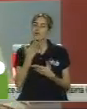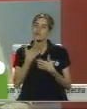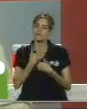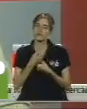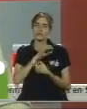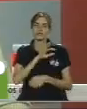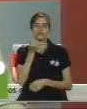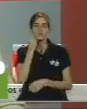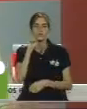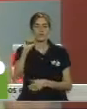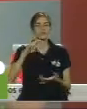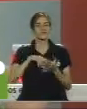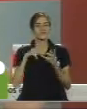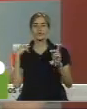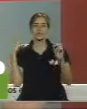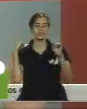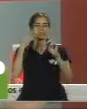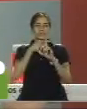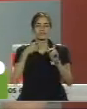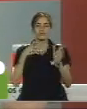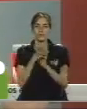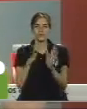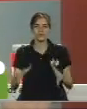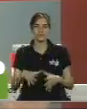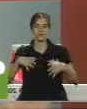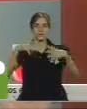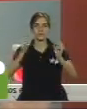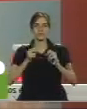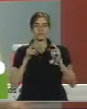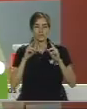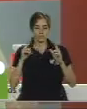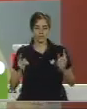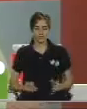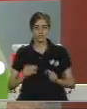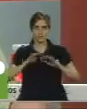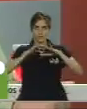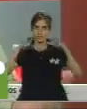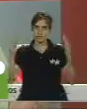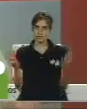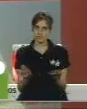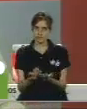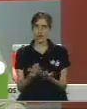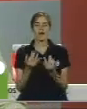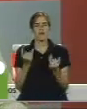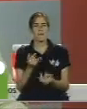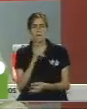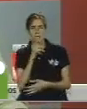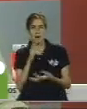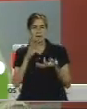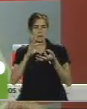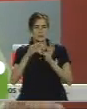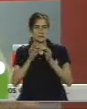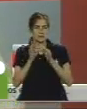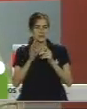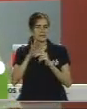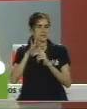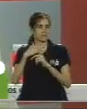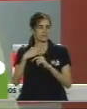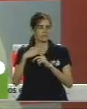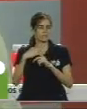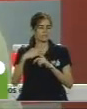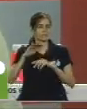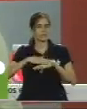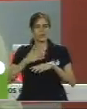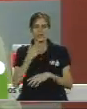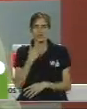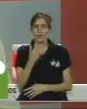no solamente para Venezuela, sino para la salvación del mundo, de la humanidad. Ahora, malinterpretan el asunto, porque